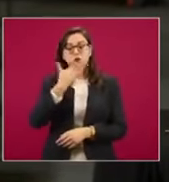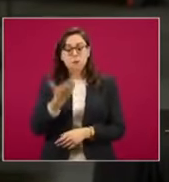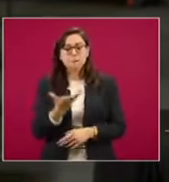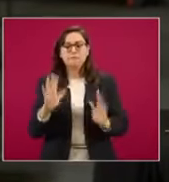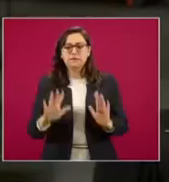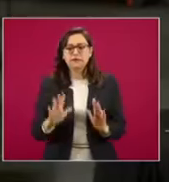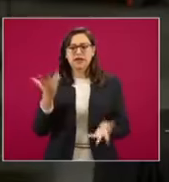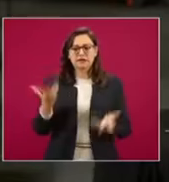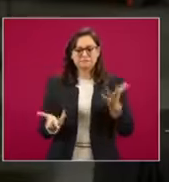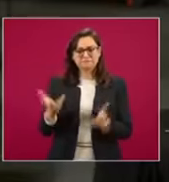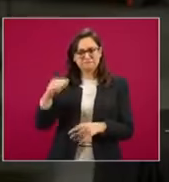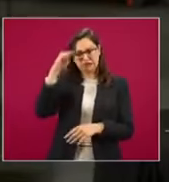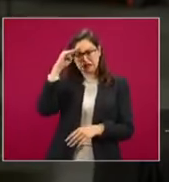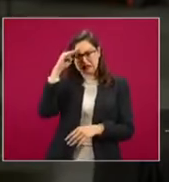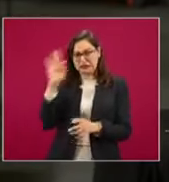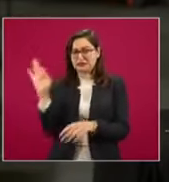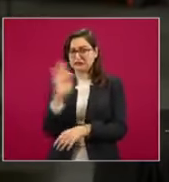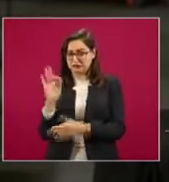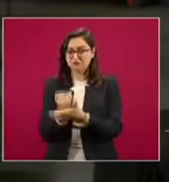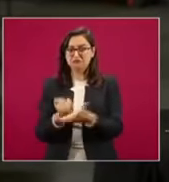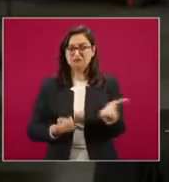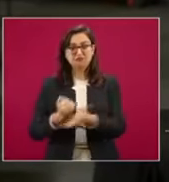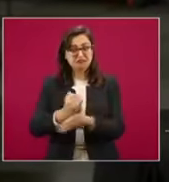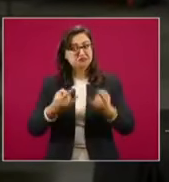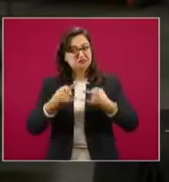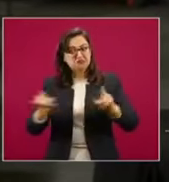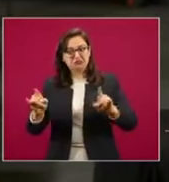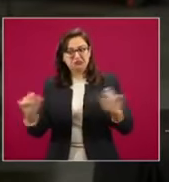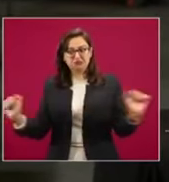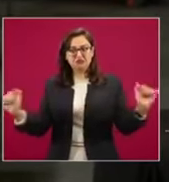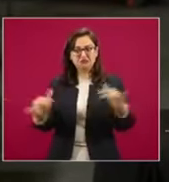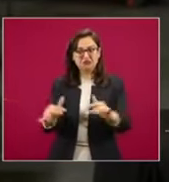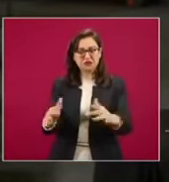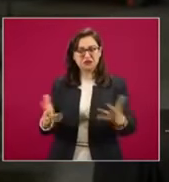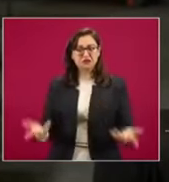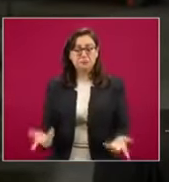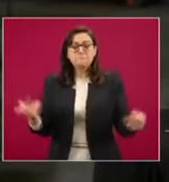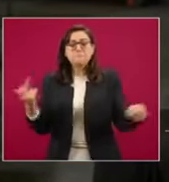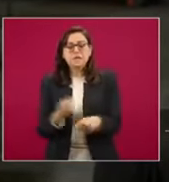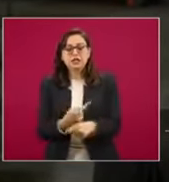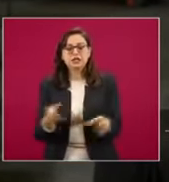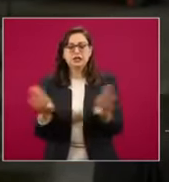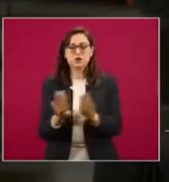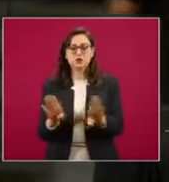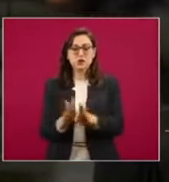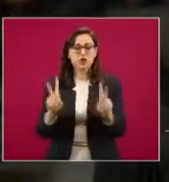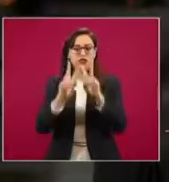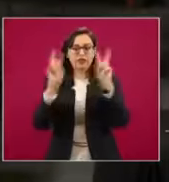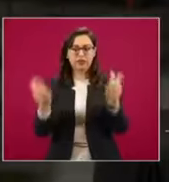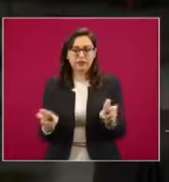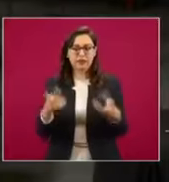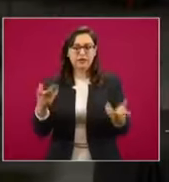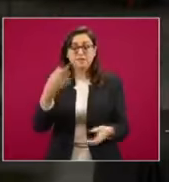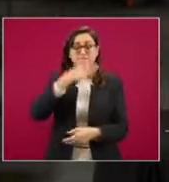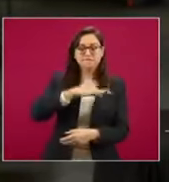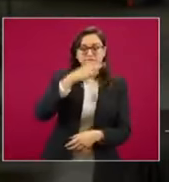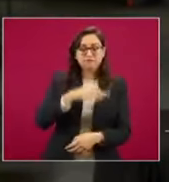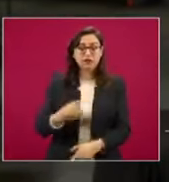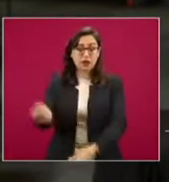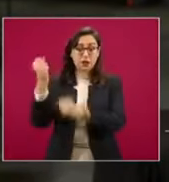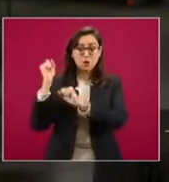y las decisiones del gobierno local sin embargo Me gustaría saber este qué llamado se hace a estos festejos a las posadas al final en esta temporada era